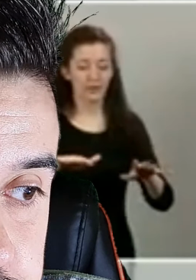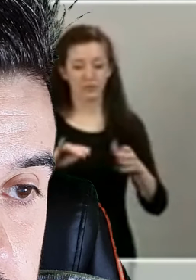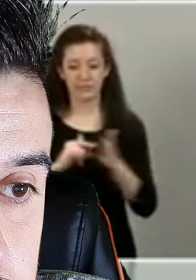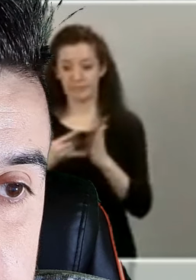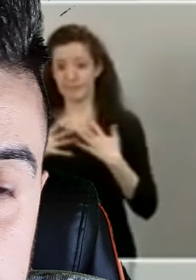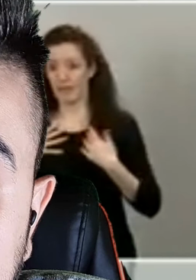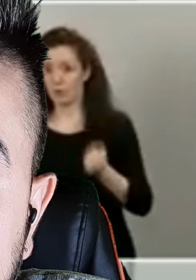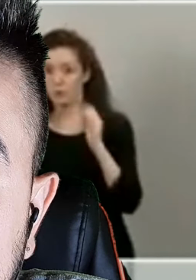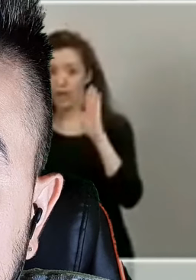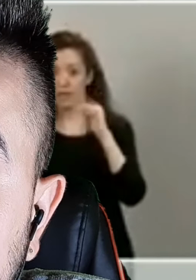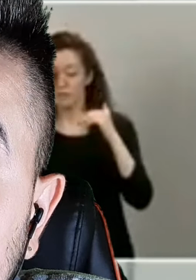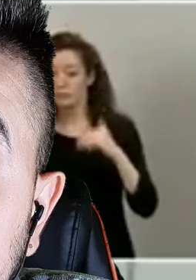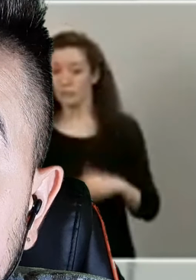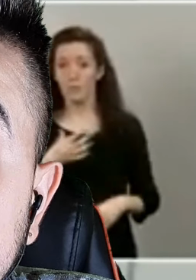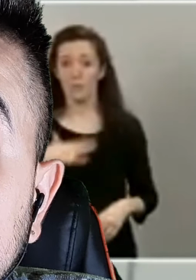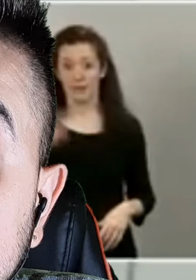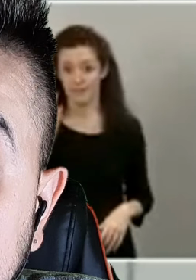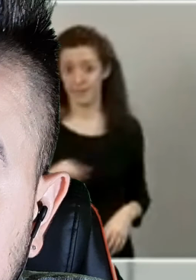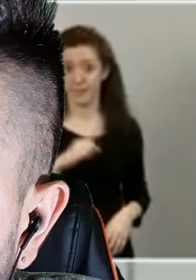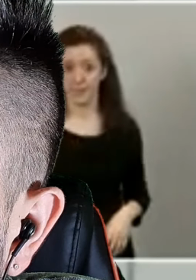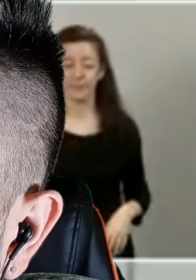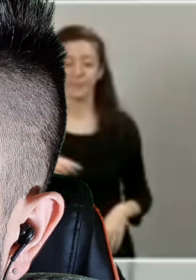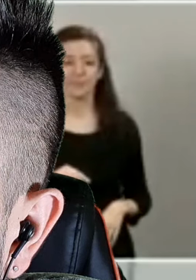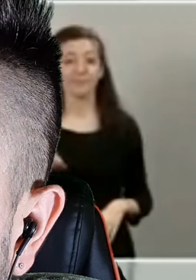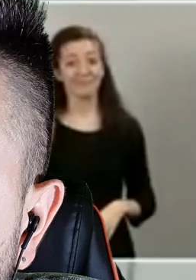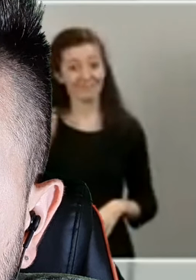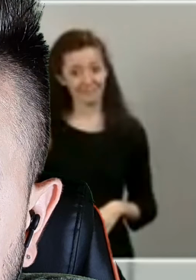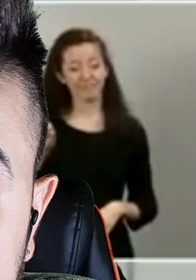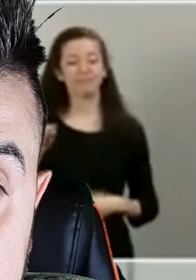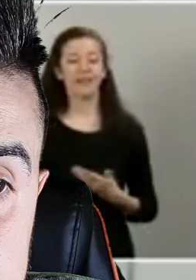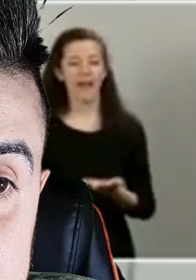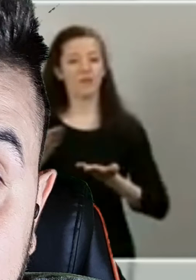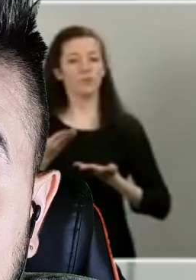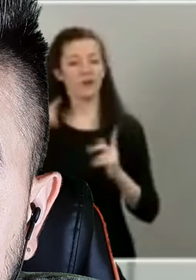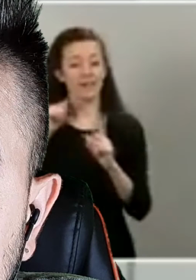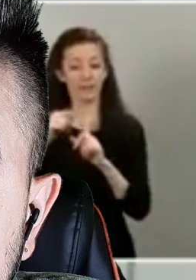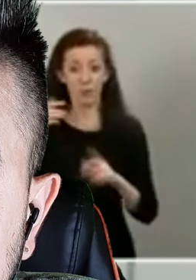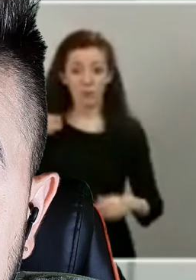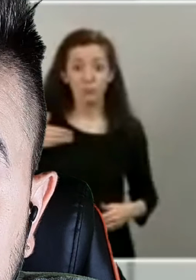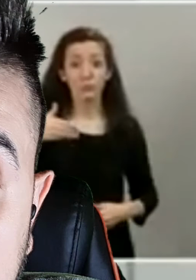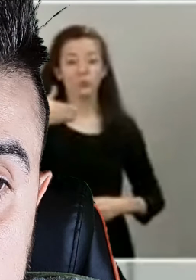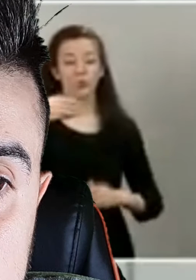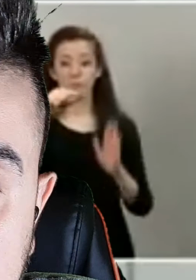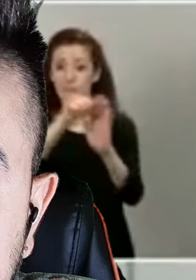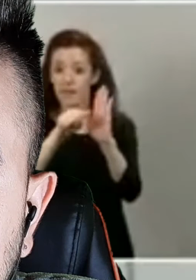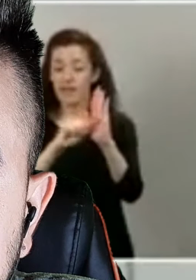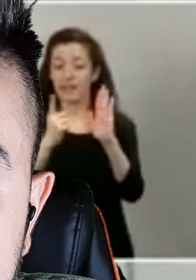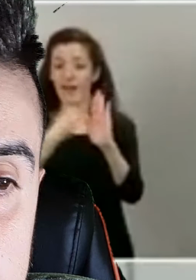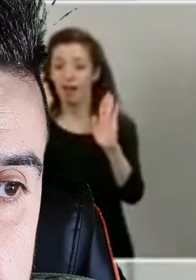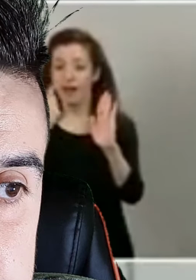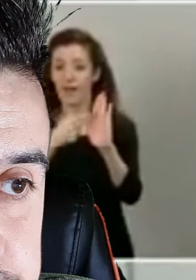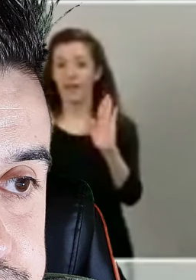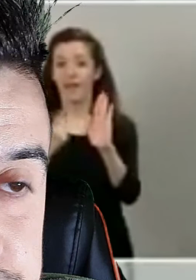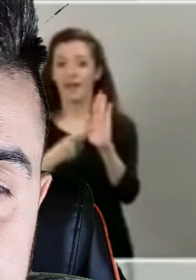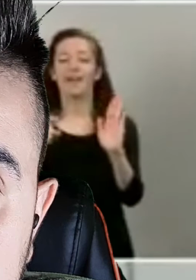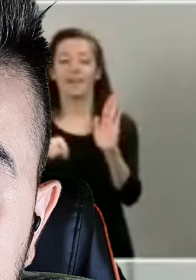ejemplo los señores del gobierno que están en su casa trabajando por el cob y